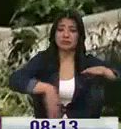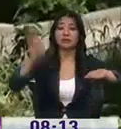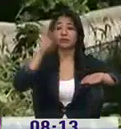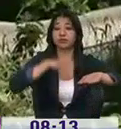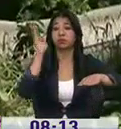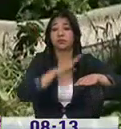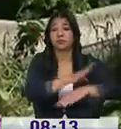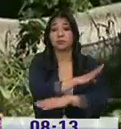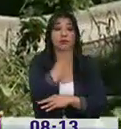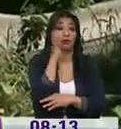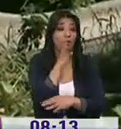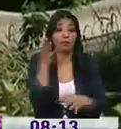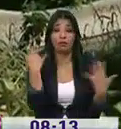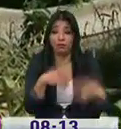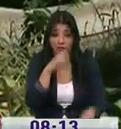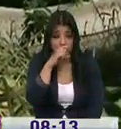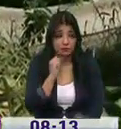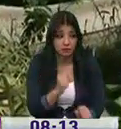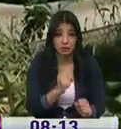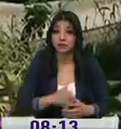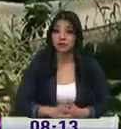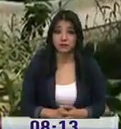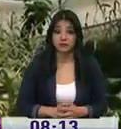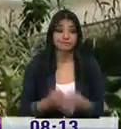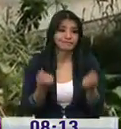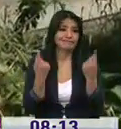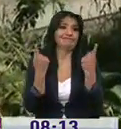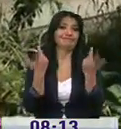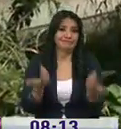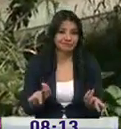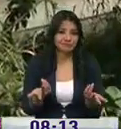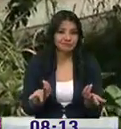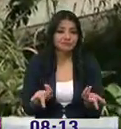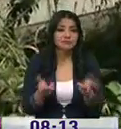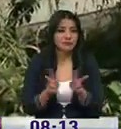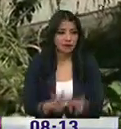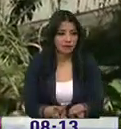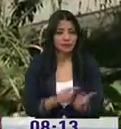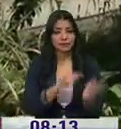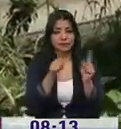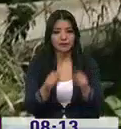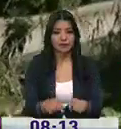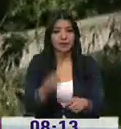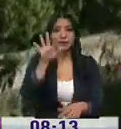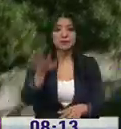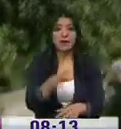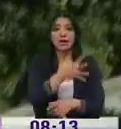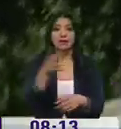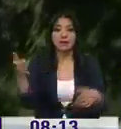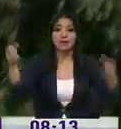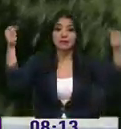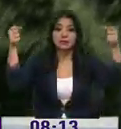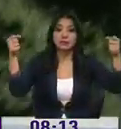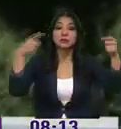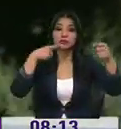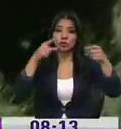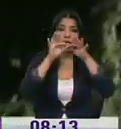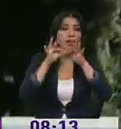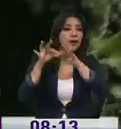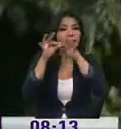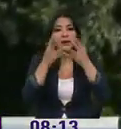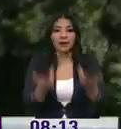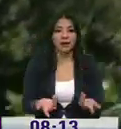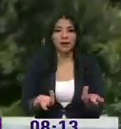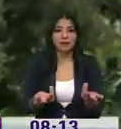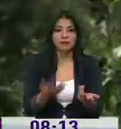pues es bastante fuerte, como usted comprenderá. Aparte de eso, vinieron, quitaron las mallas en la cual yo tuve que hacer arreglar, por lo menos para